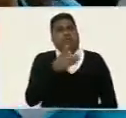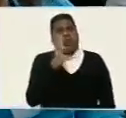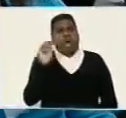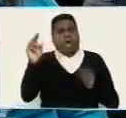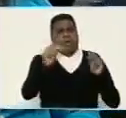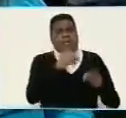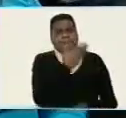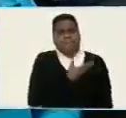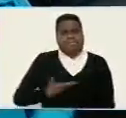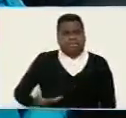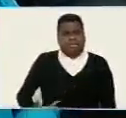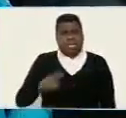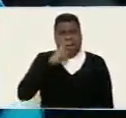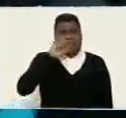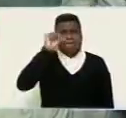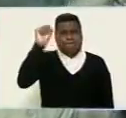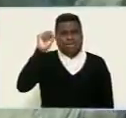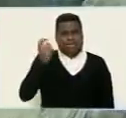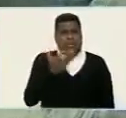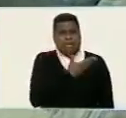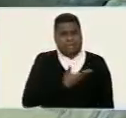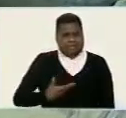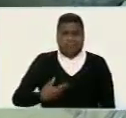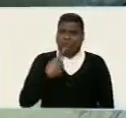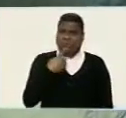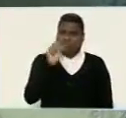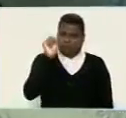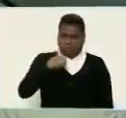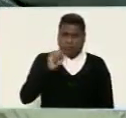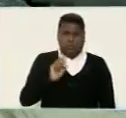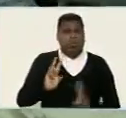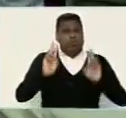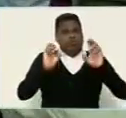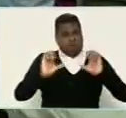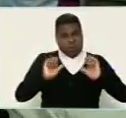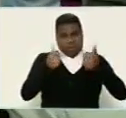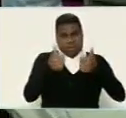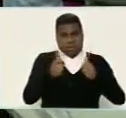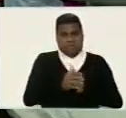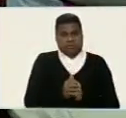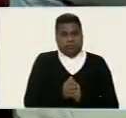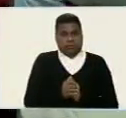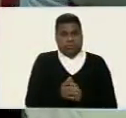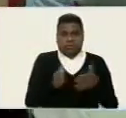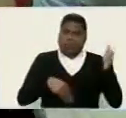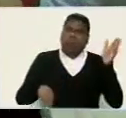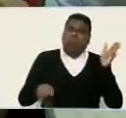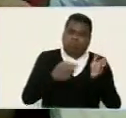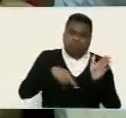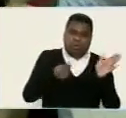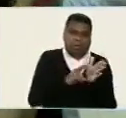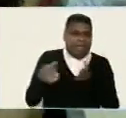presidente. Y el presidente ha dicho, no, bueno, es un nuevo comienzo, pues una nueva vida. Vámonos para la calle.